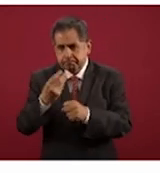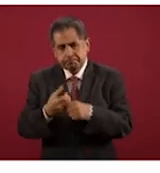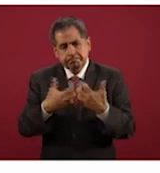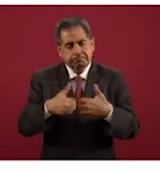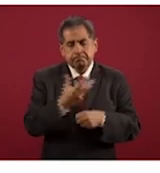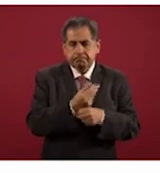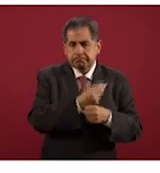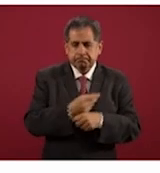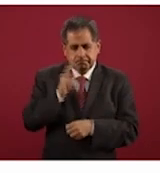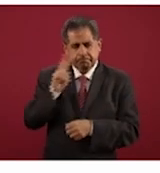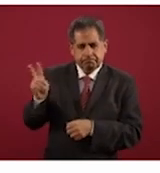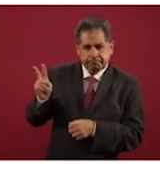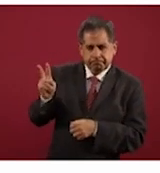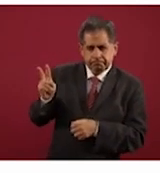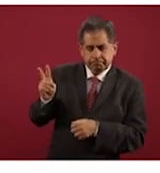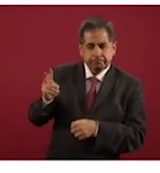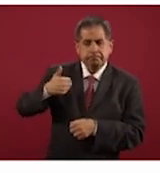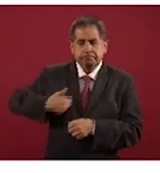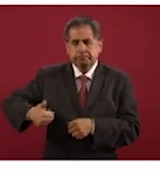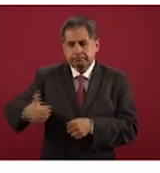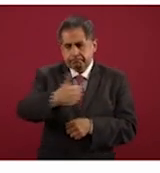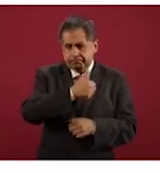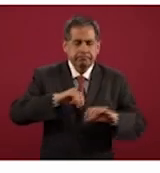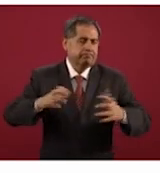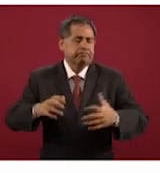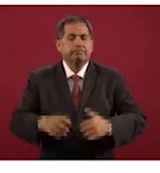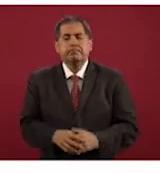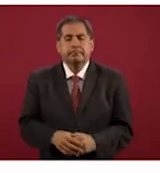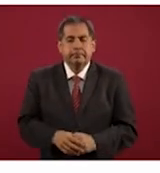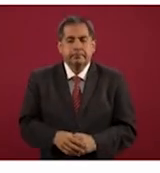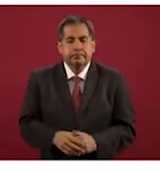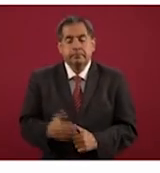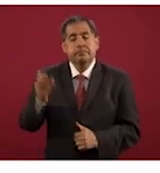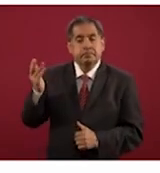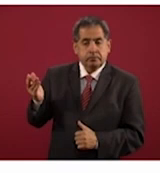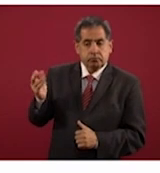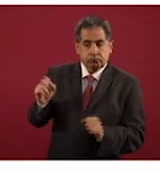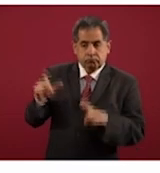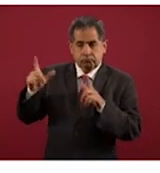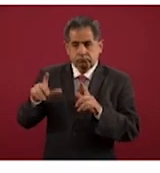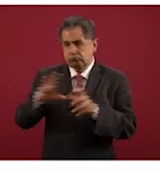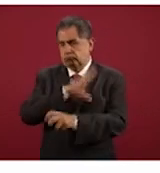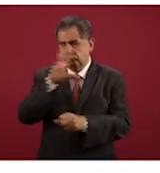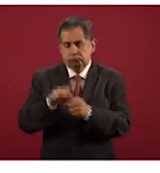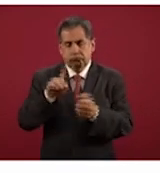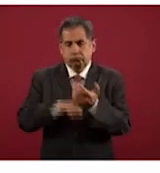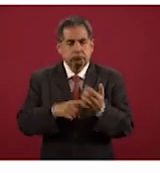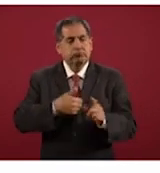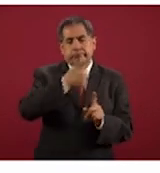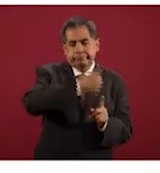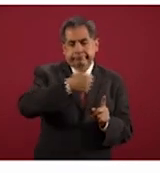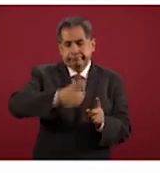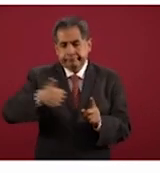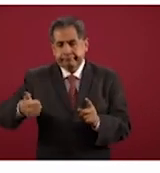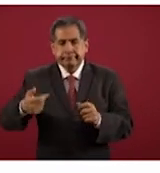los hicimos así por cada refinería la que sigue y este es el avance general de cada refinería